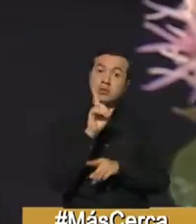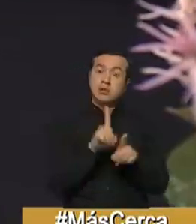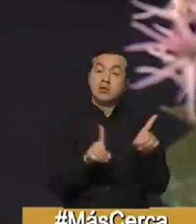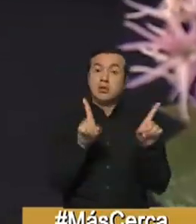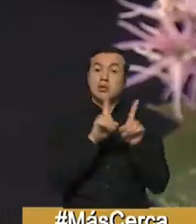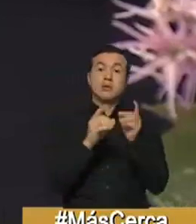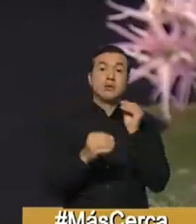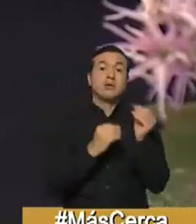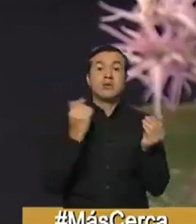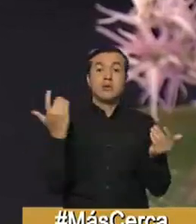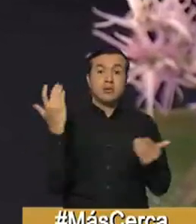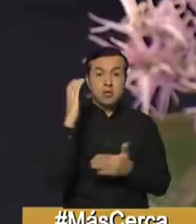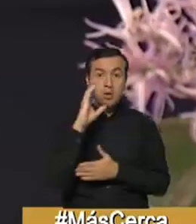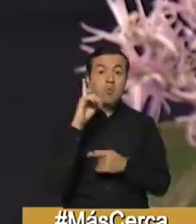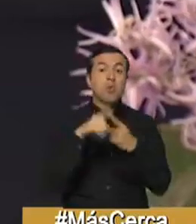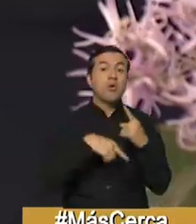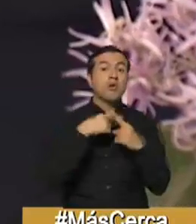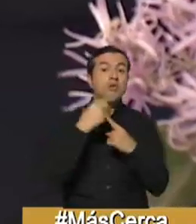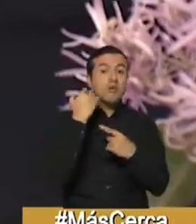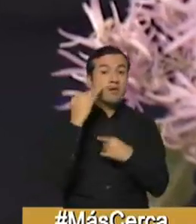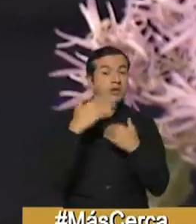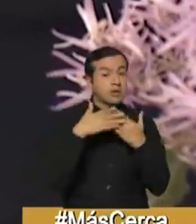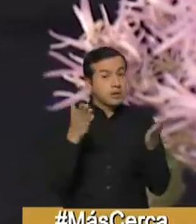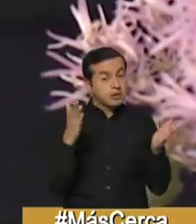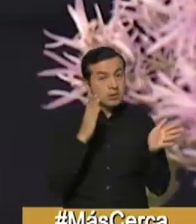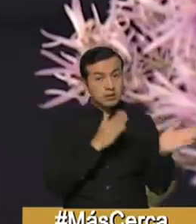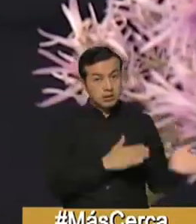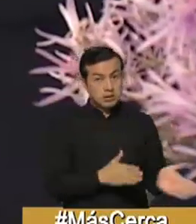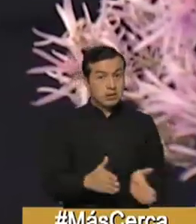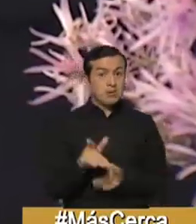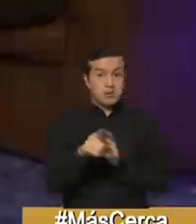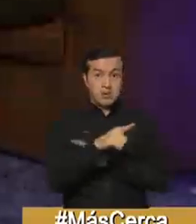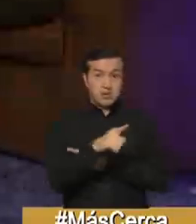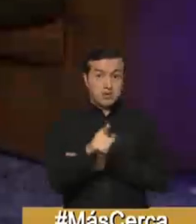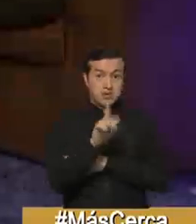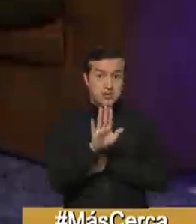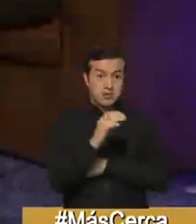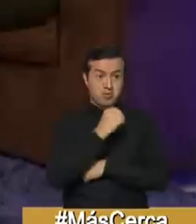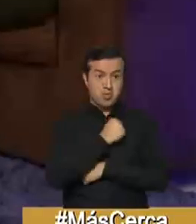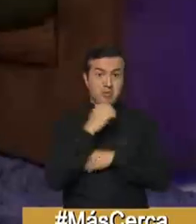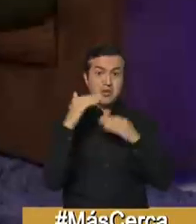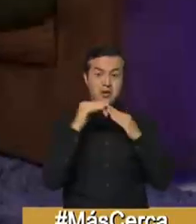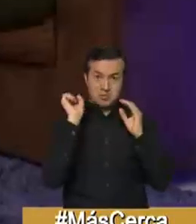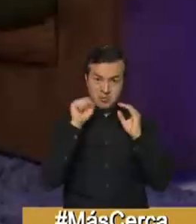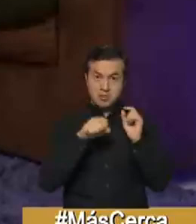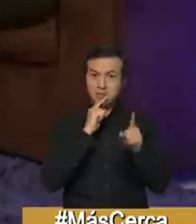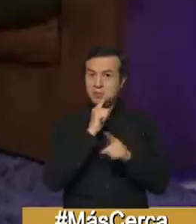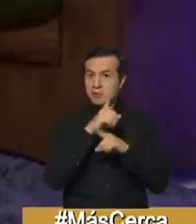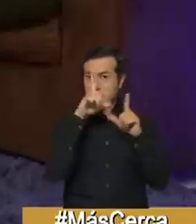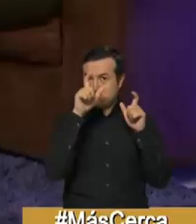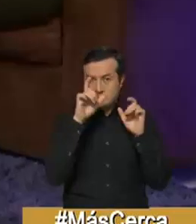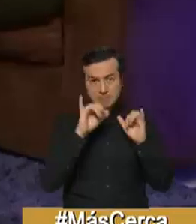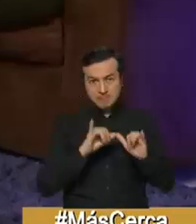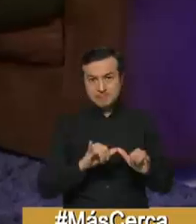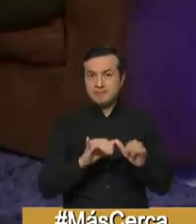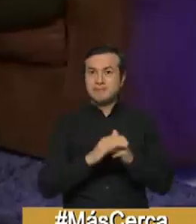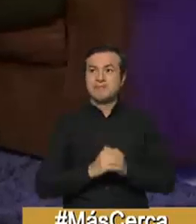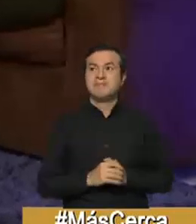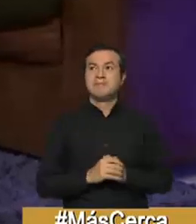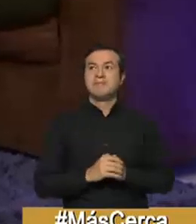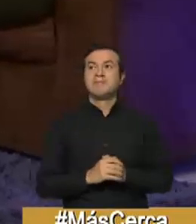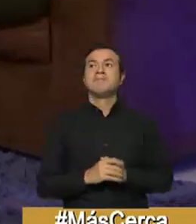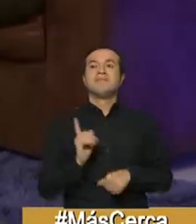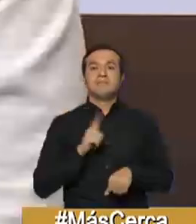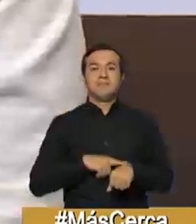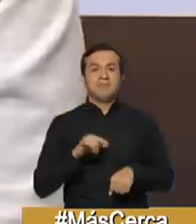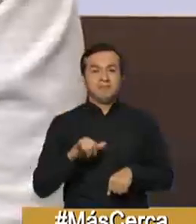lo que tienen que mandar, hasta cuándo está abierto el concurso, para que la gente que esté en casa empiece a enviar este momento las fotografías. Gracias, Carla. Y todavía tienen